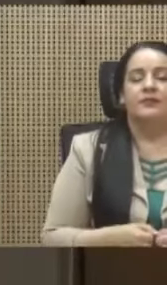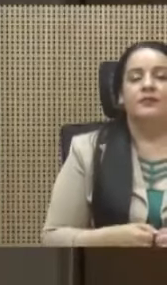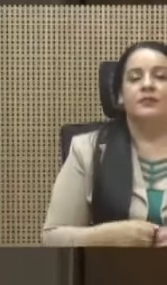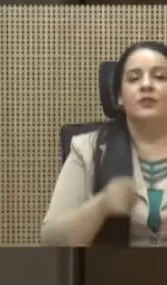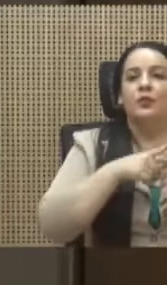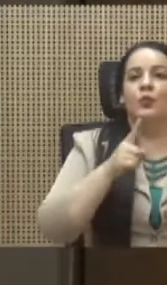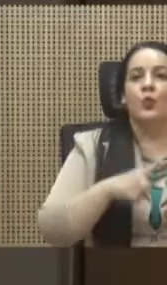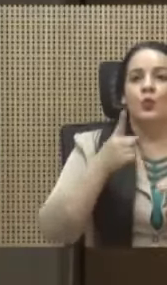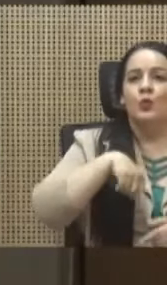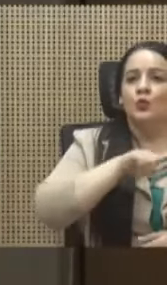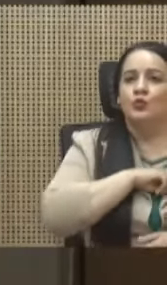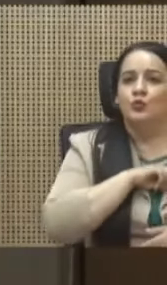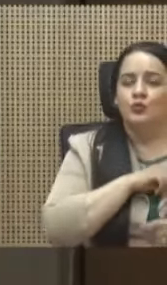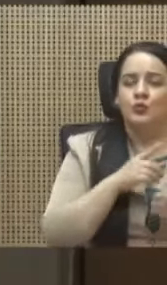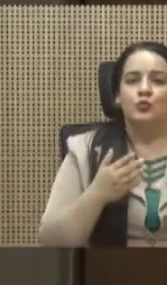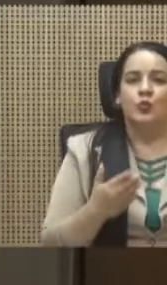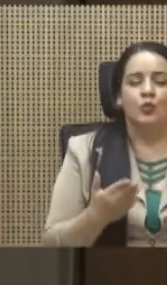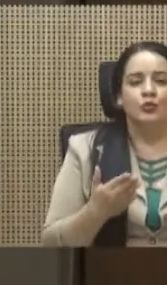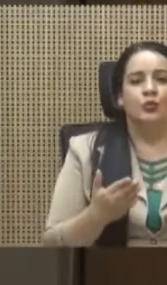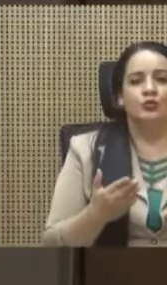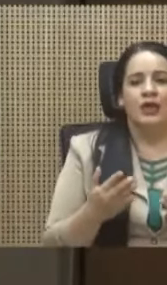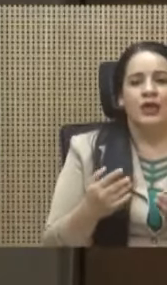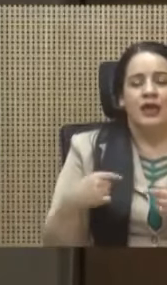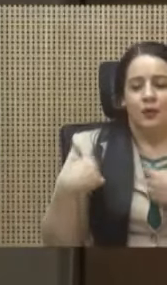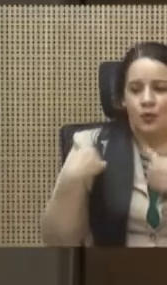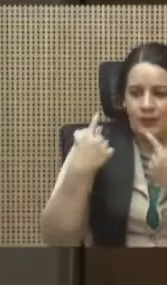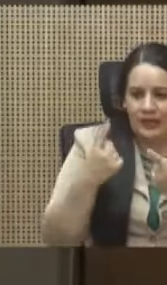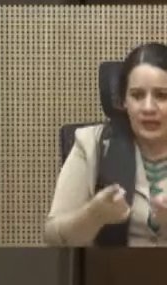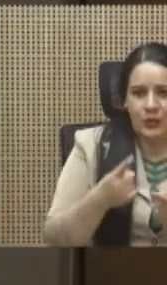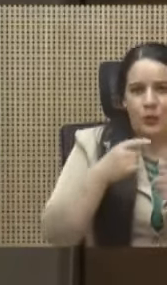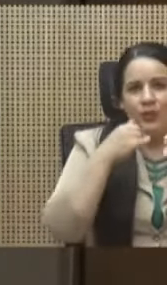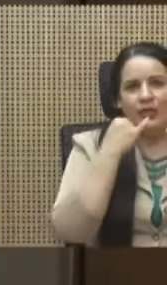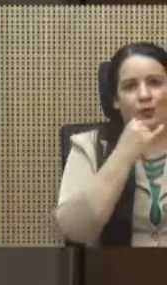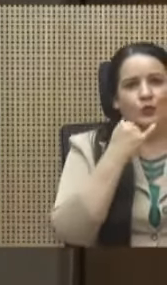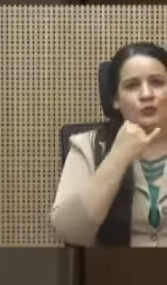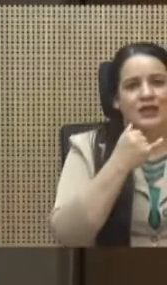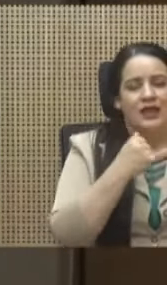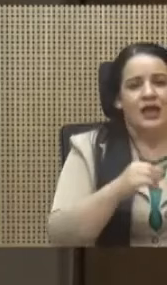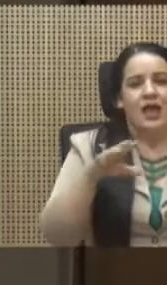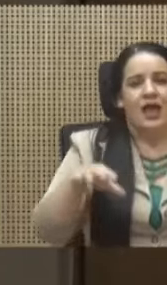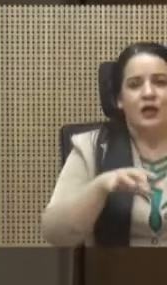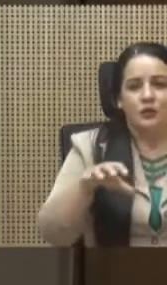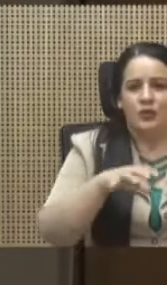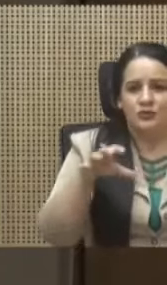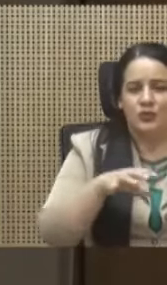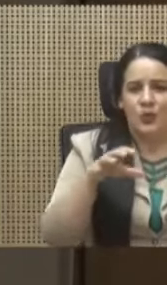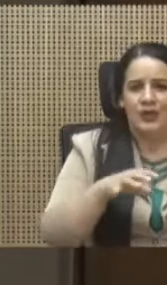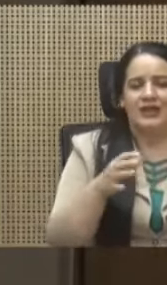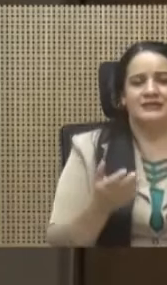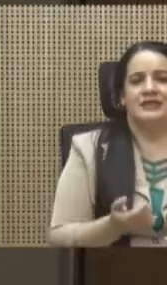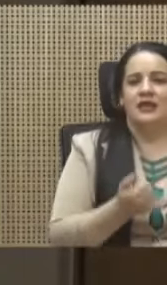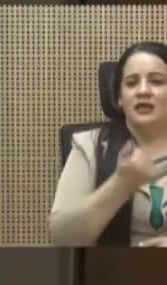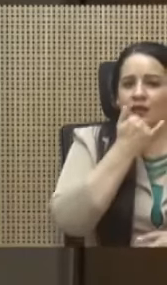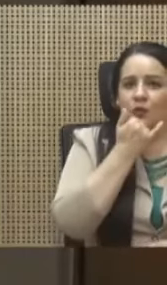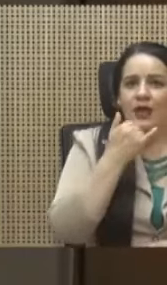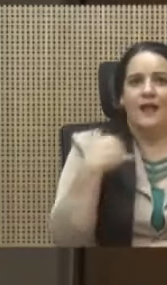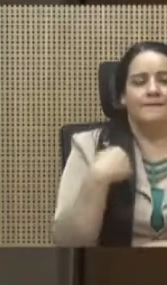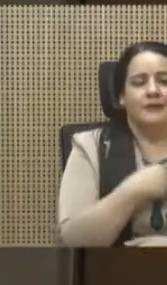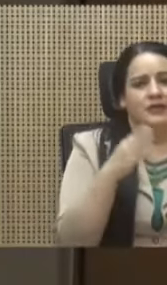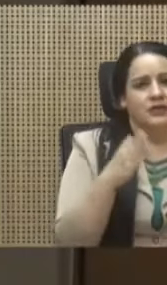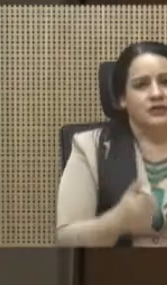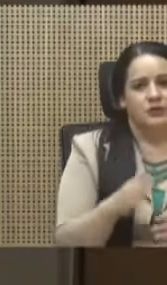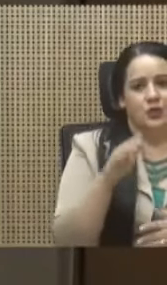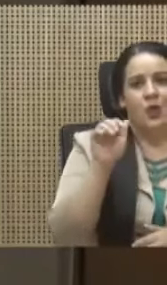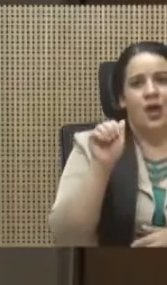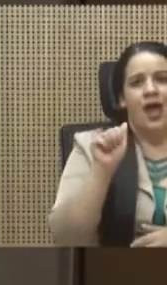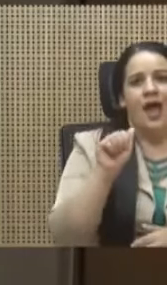entonces Nosotros hemos sido los que hemos venido denunciando las actuaciones arbitrarias del ministro Amador